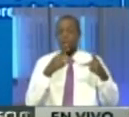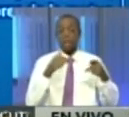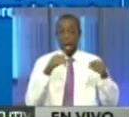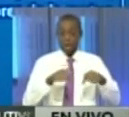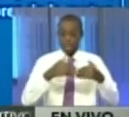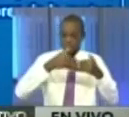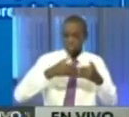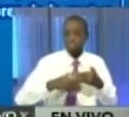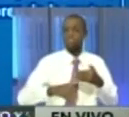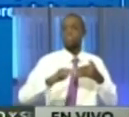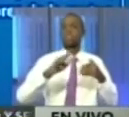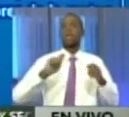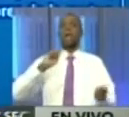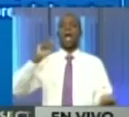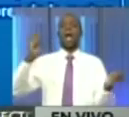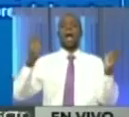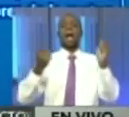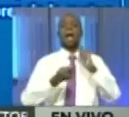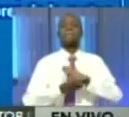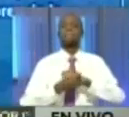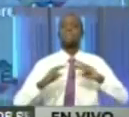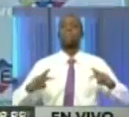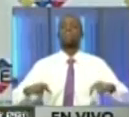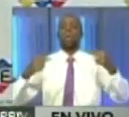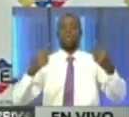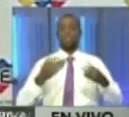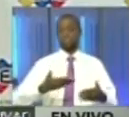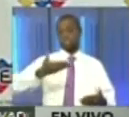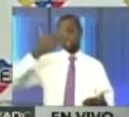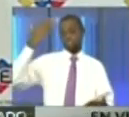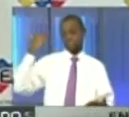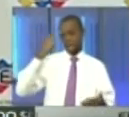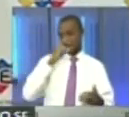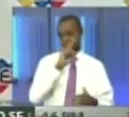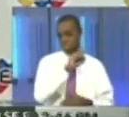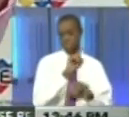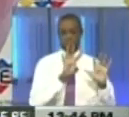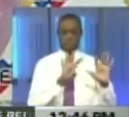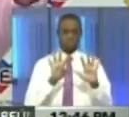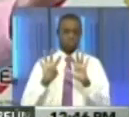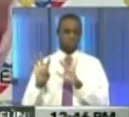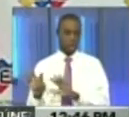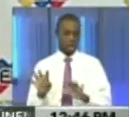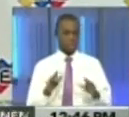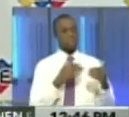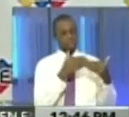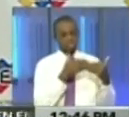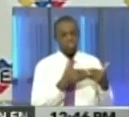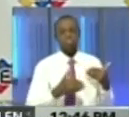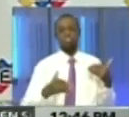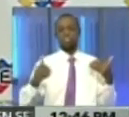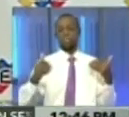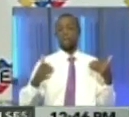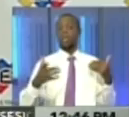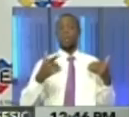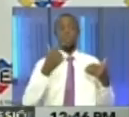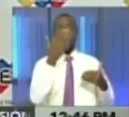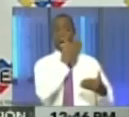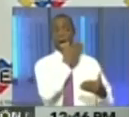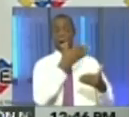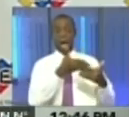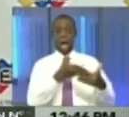está planteando, el nuevo modelo político que se estaría planteando en ese momento, para pasar de una